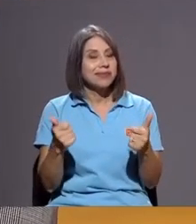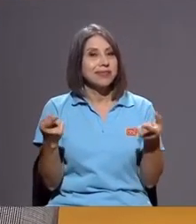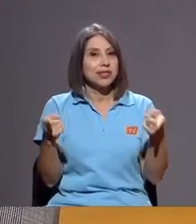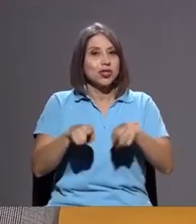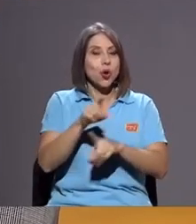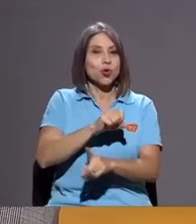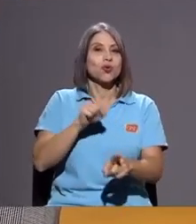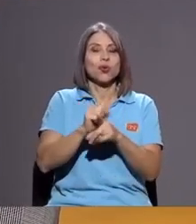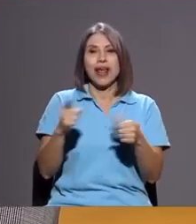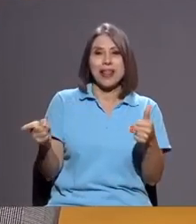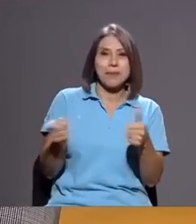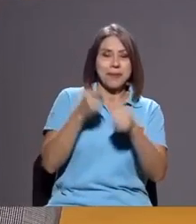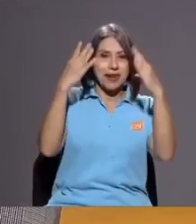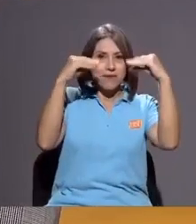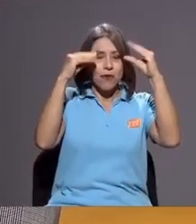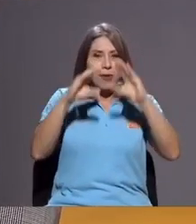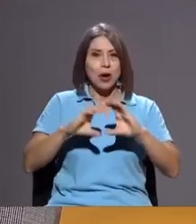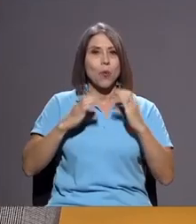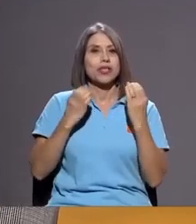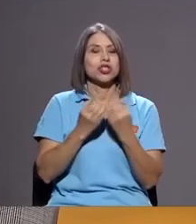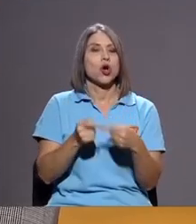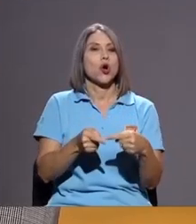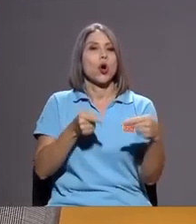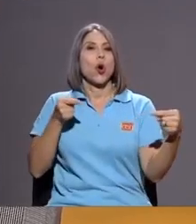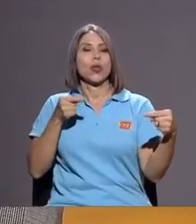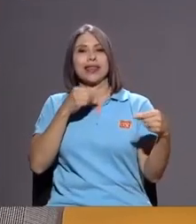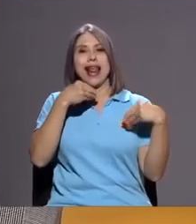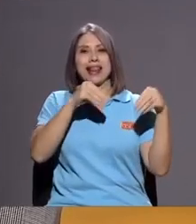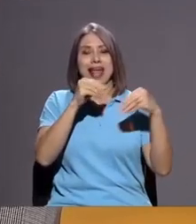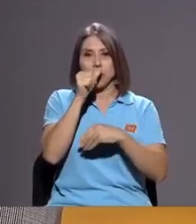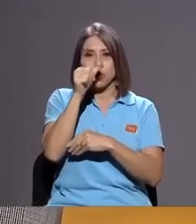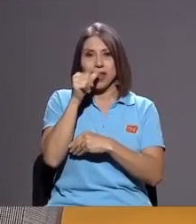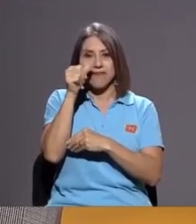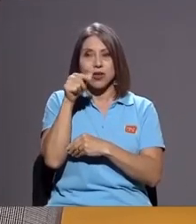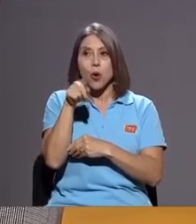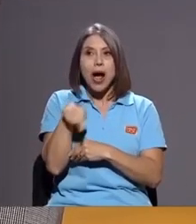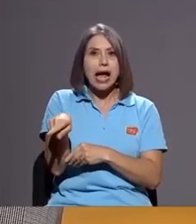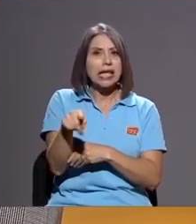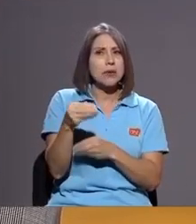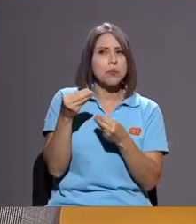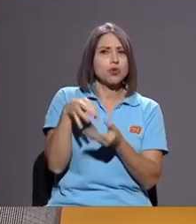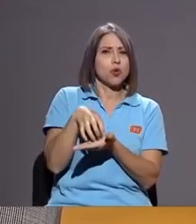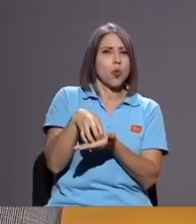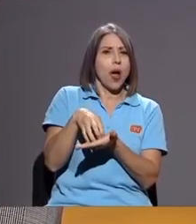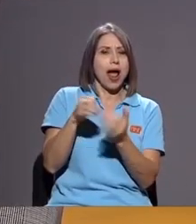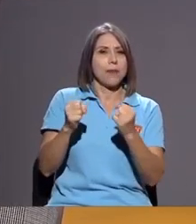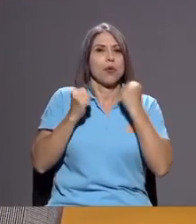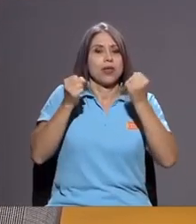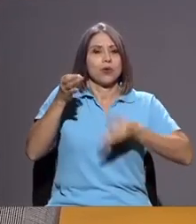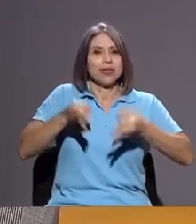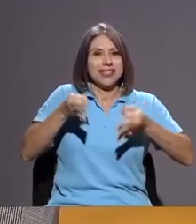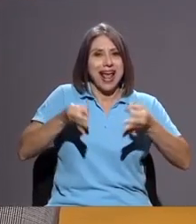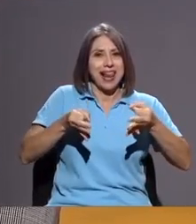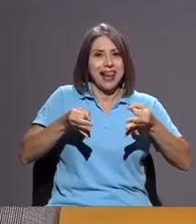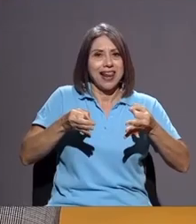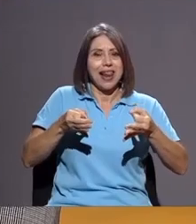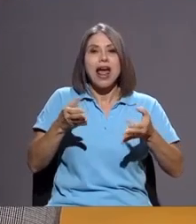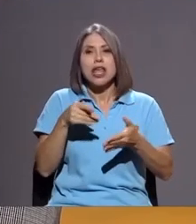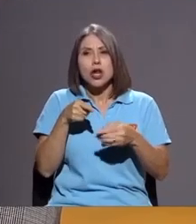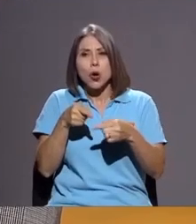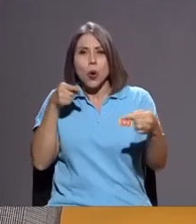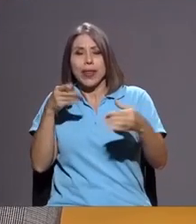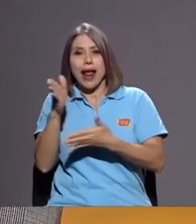del primer informe de la Comisión contra el Narcotráfico, en que hubo un serio cuestionamiento al Poder Judicial y a algunos magistrados, y